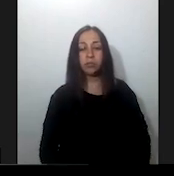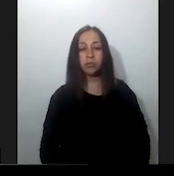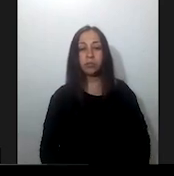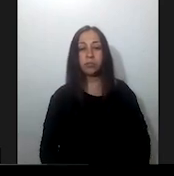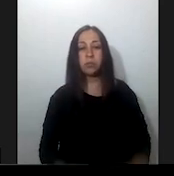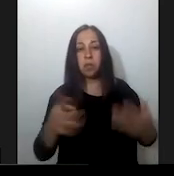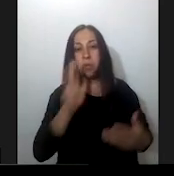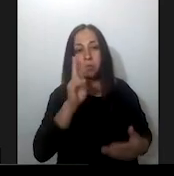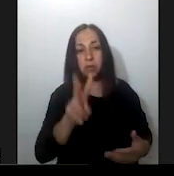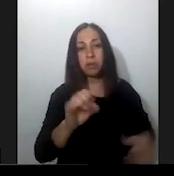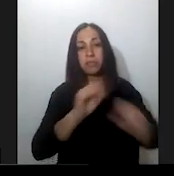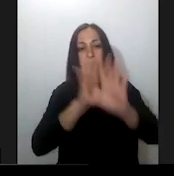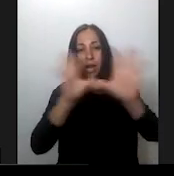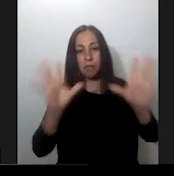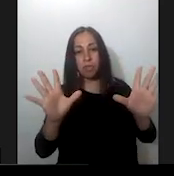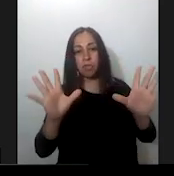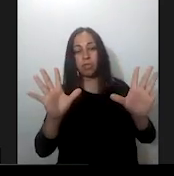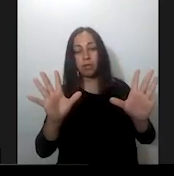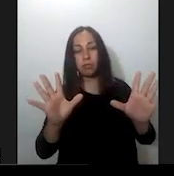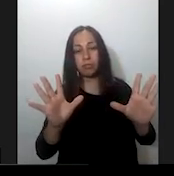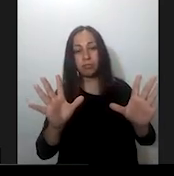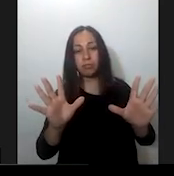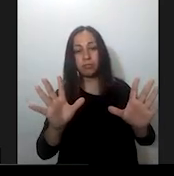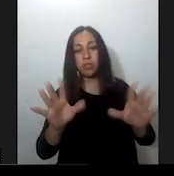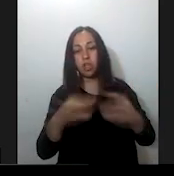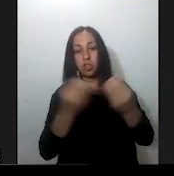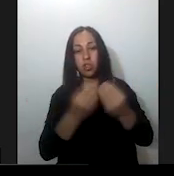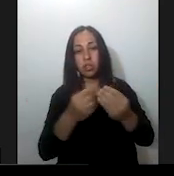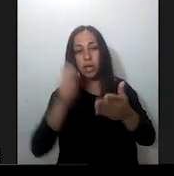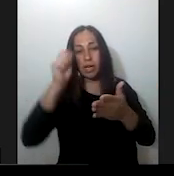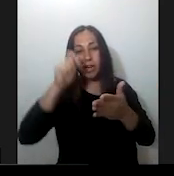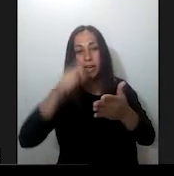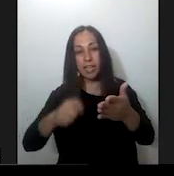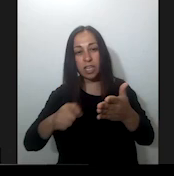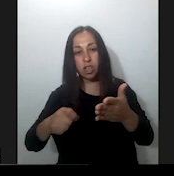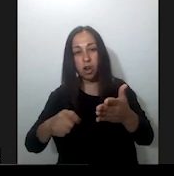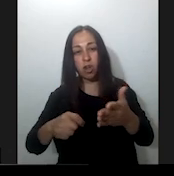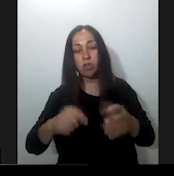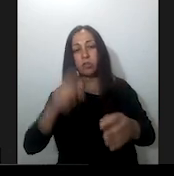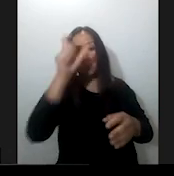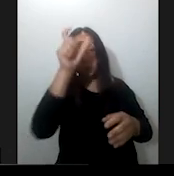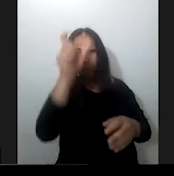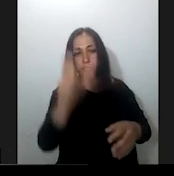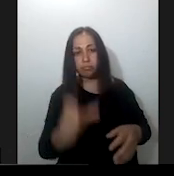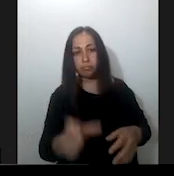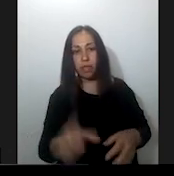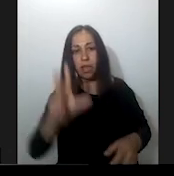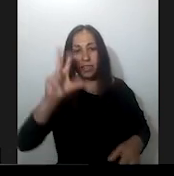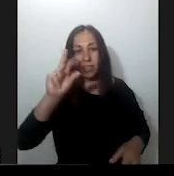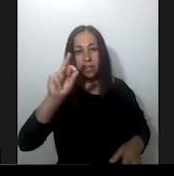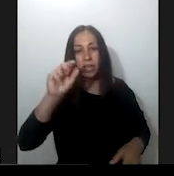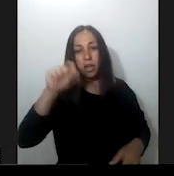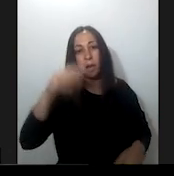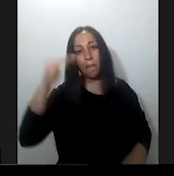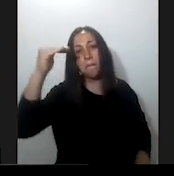únicos pertenecen. Y si podemos observar claramente, del total de registro que teníamos antes,